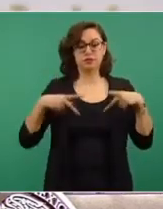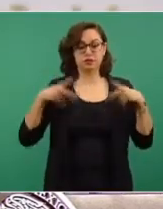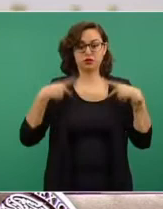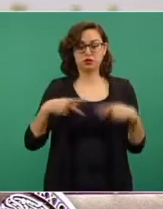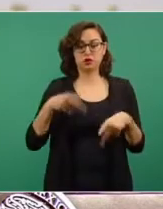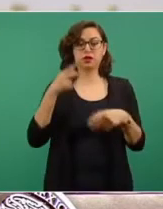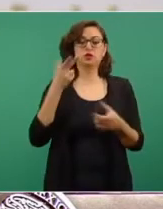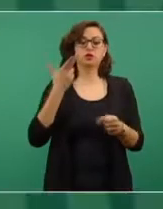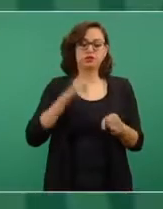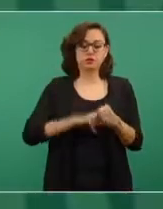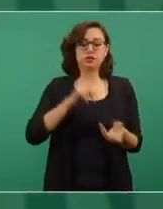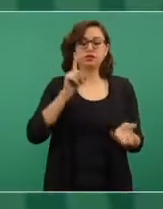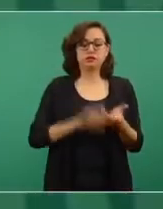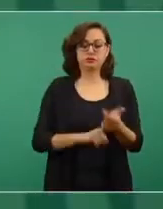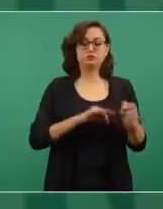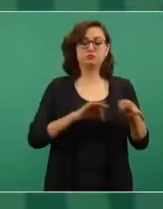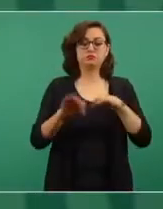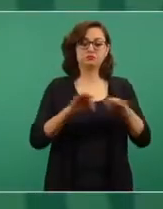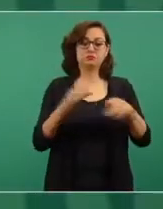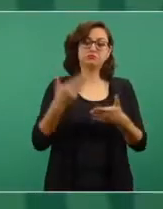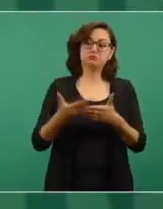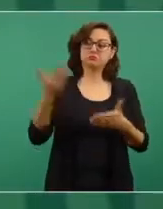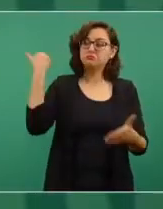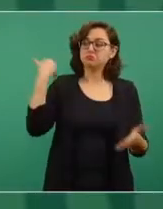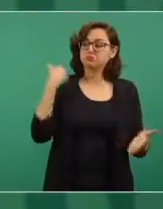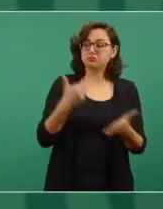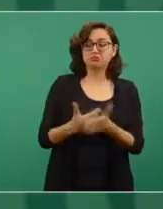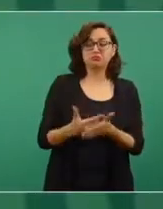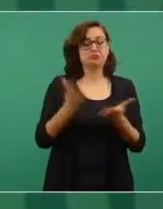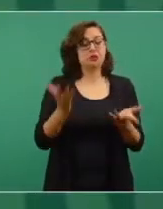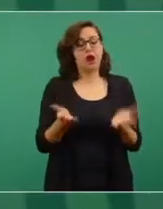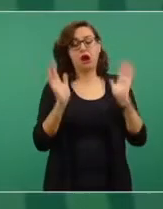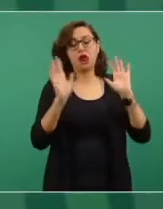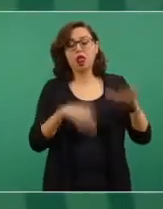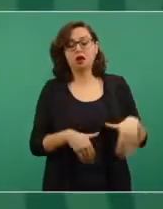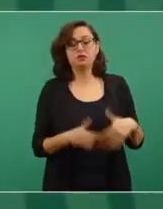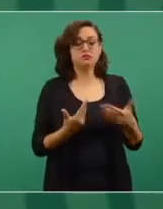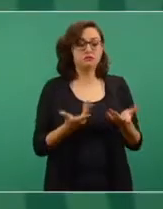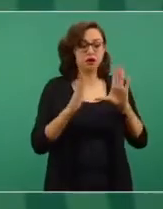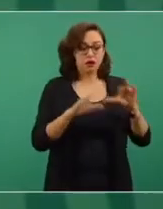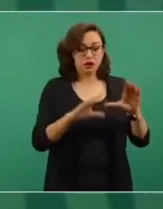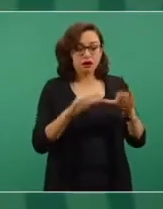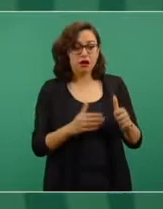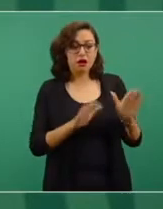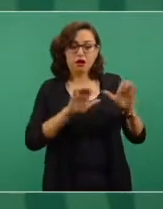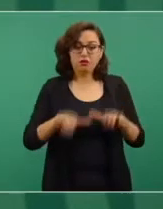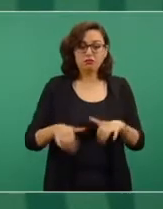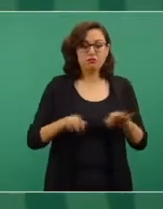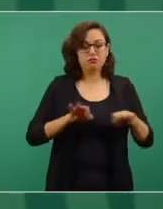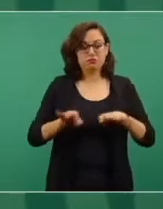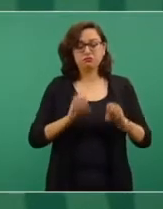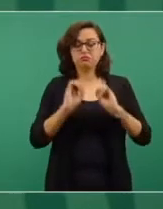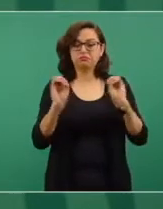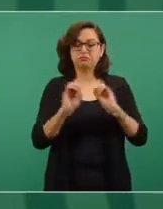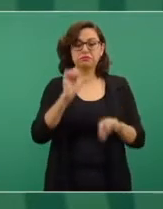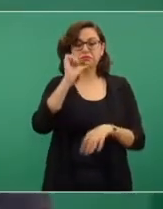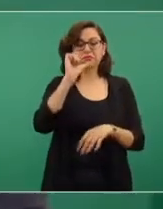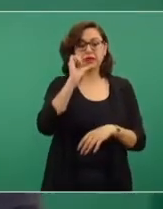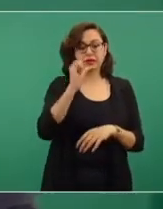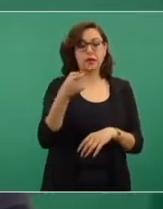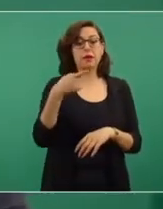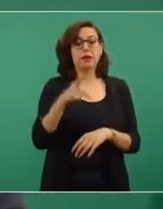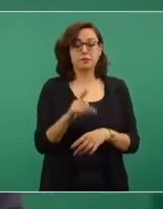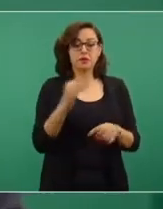momento no fueron formadas, entrenadas y mucho menos reclutadas, contratadas. Pero en este momento